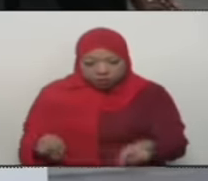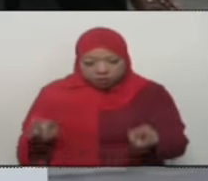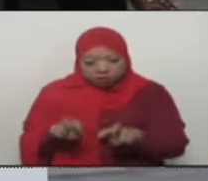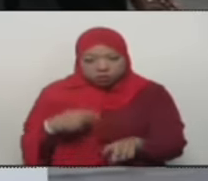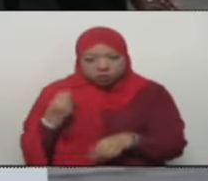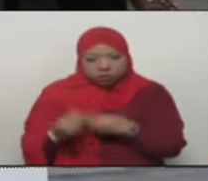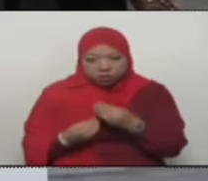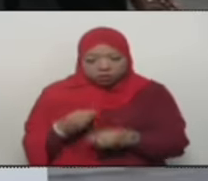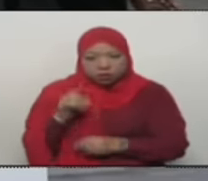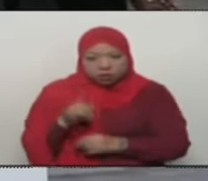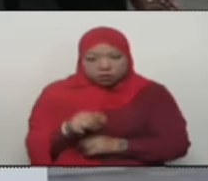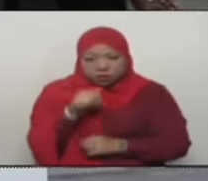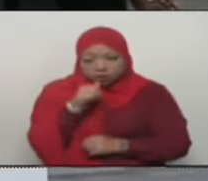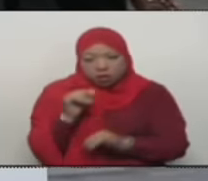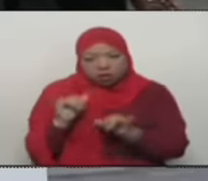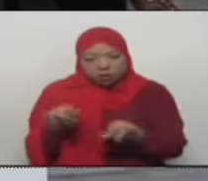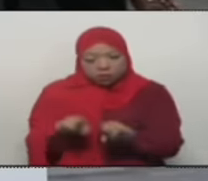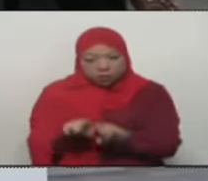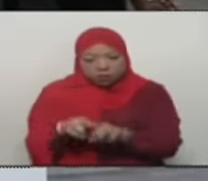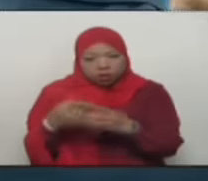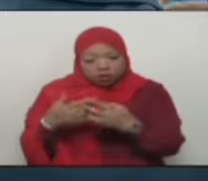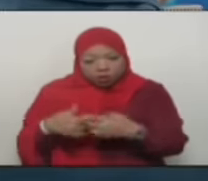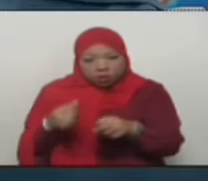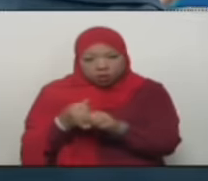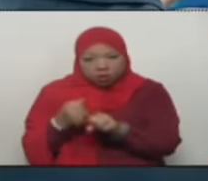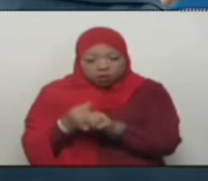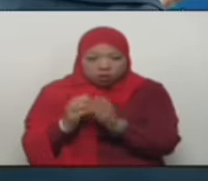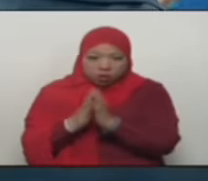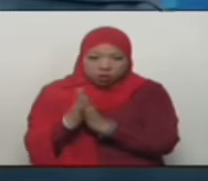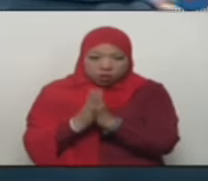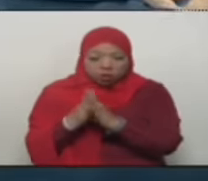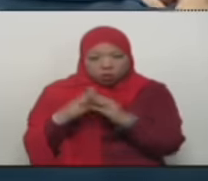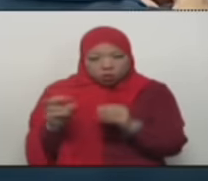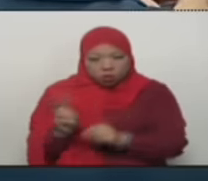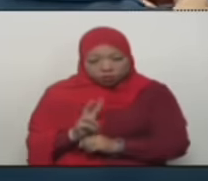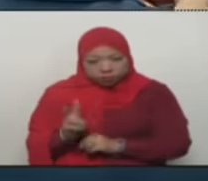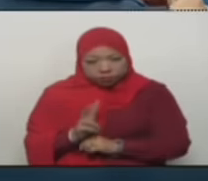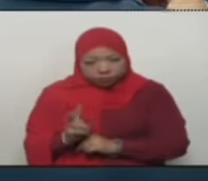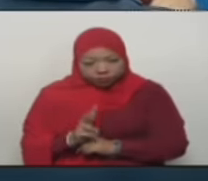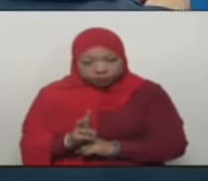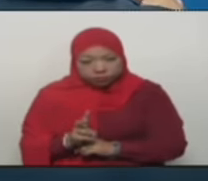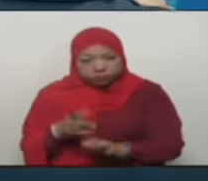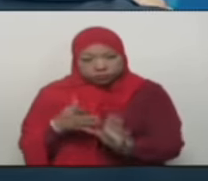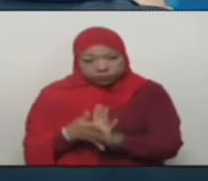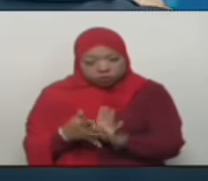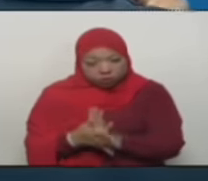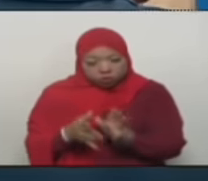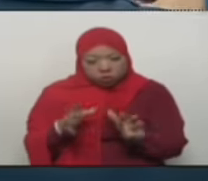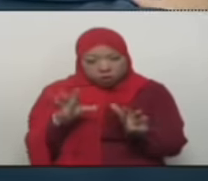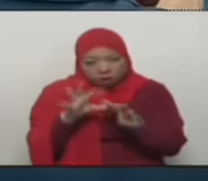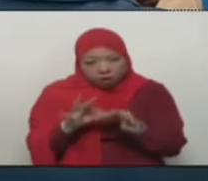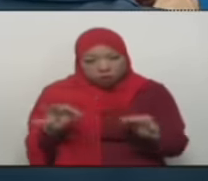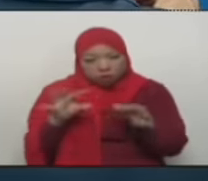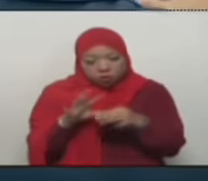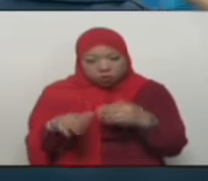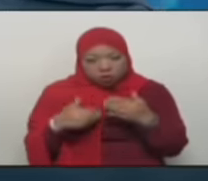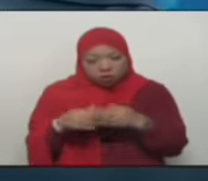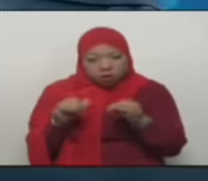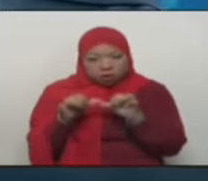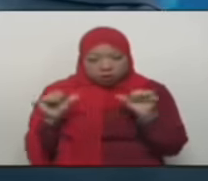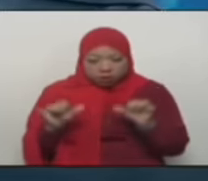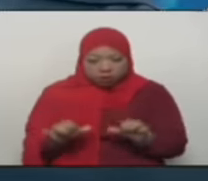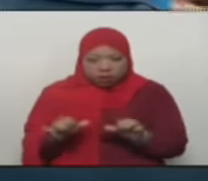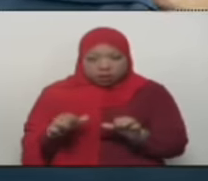utilizan además la misma empresa de conteo rápido para todos los países. ¿Qué pasa? Que el conteo rápido, cuando el sistema electoral